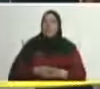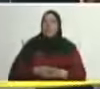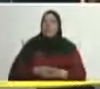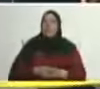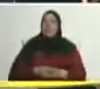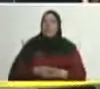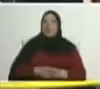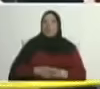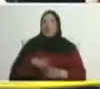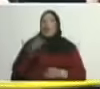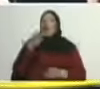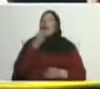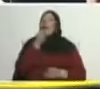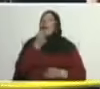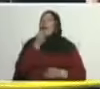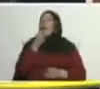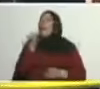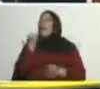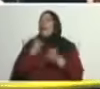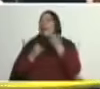I learned English.